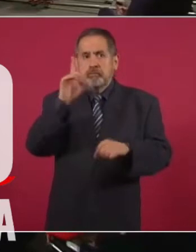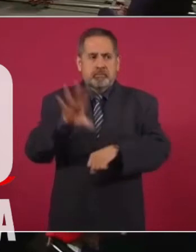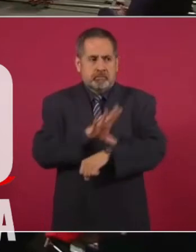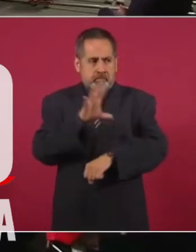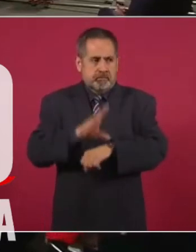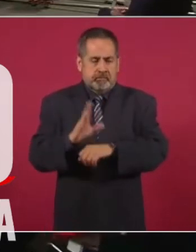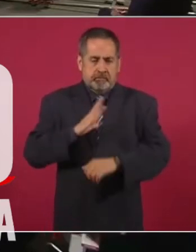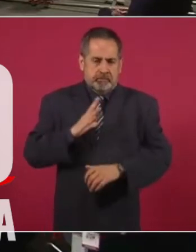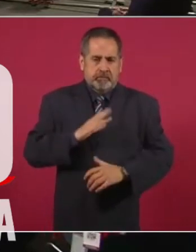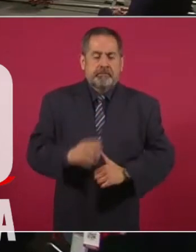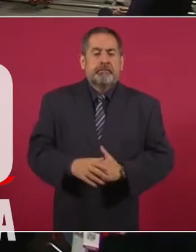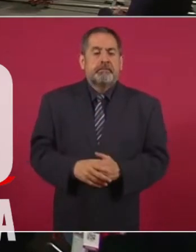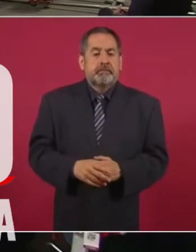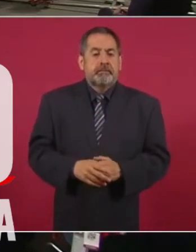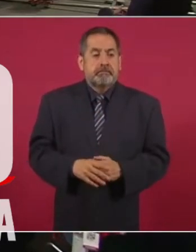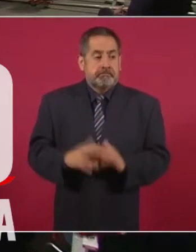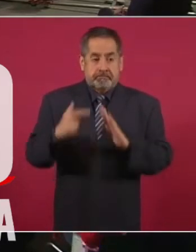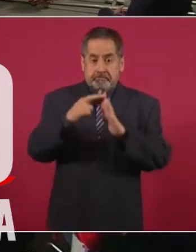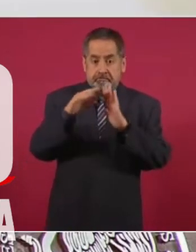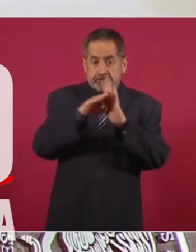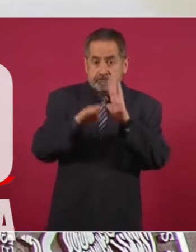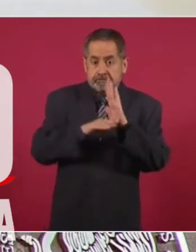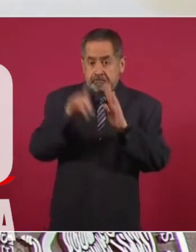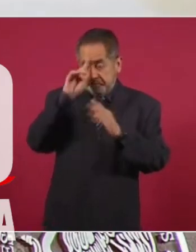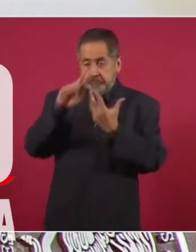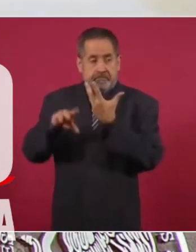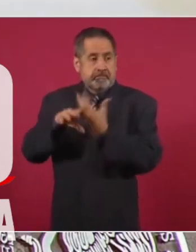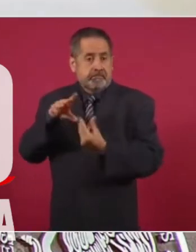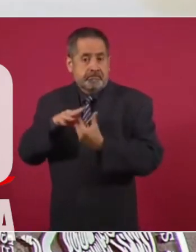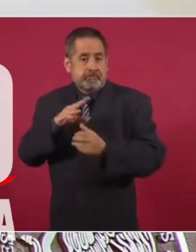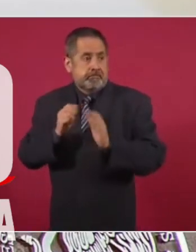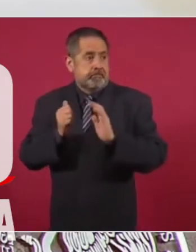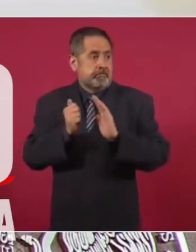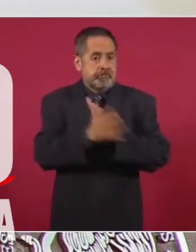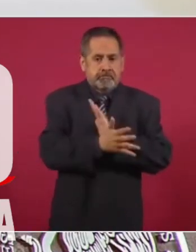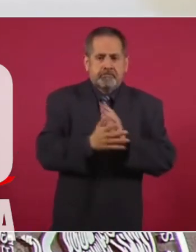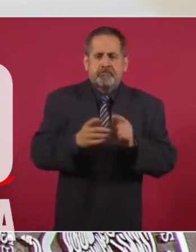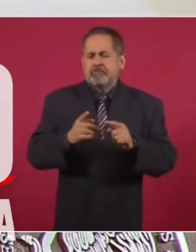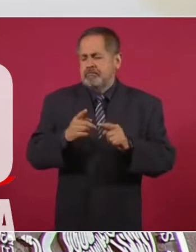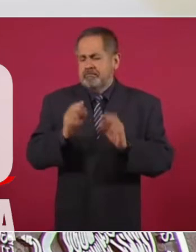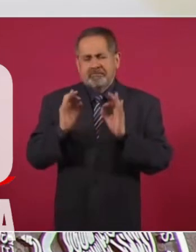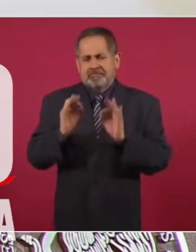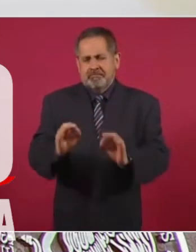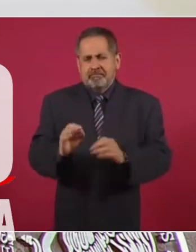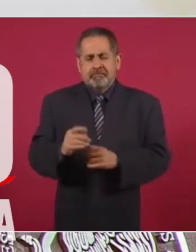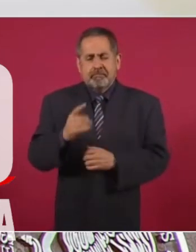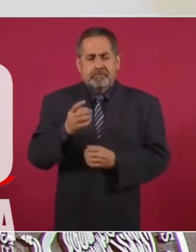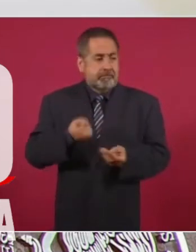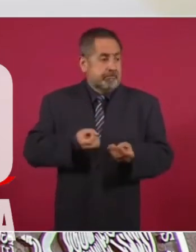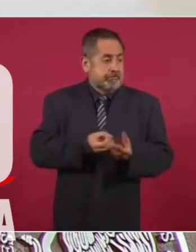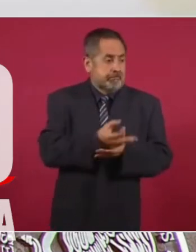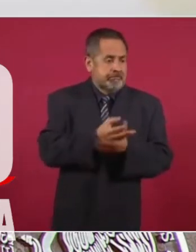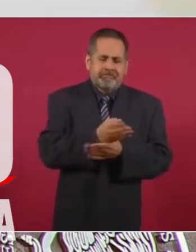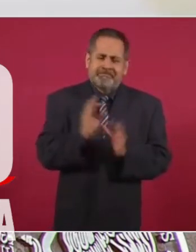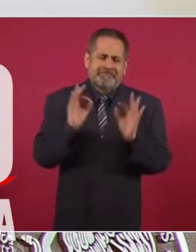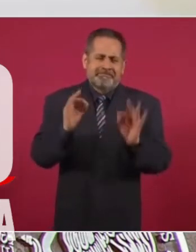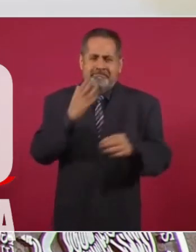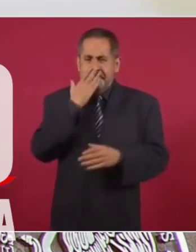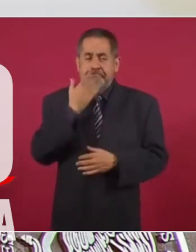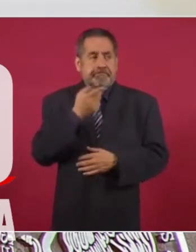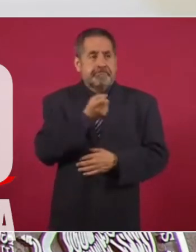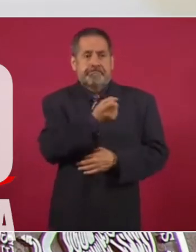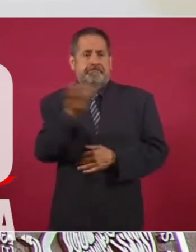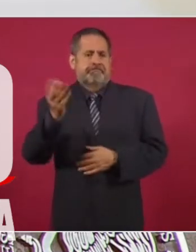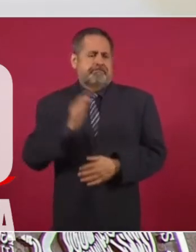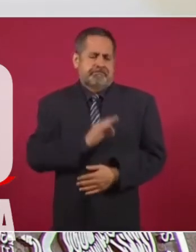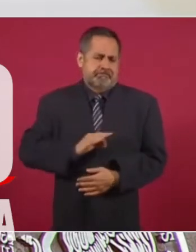protocolos de evacuación por parte de la población de manera excelente felicitamos